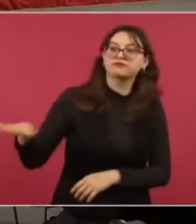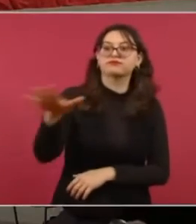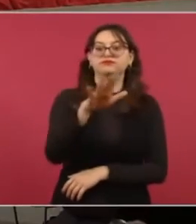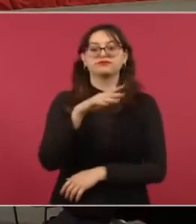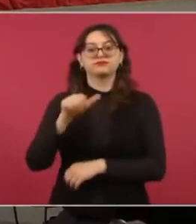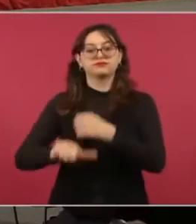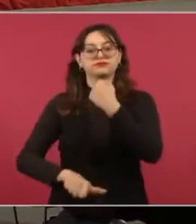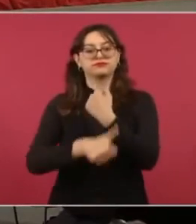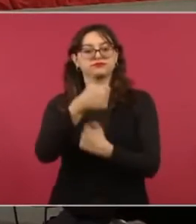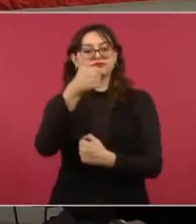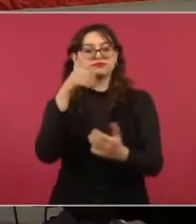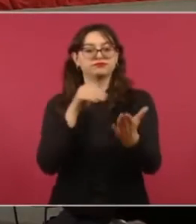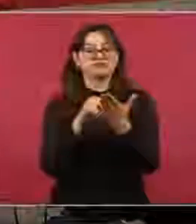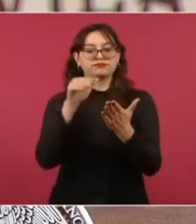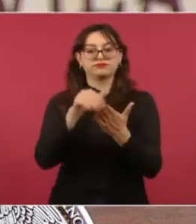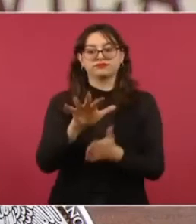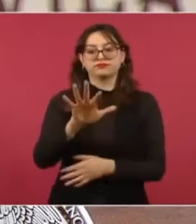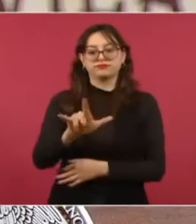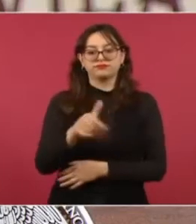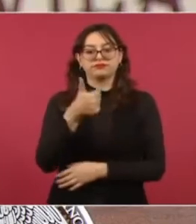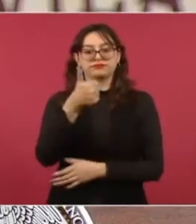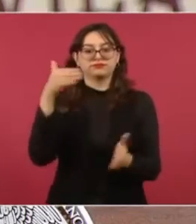a